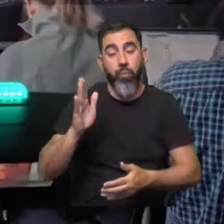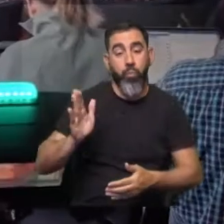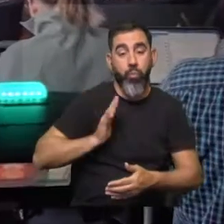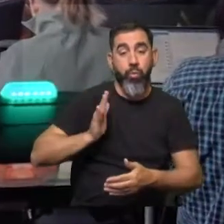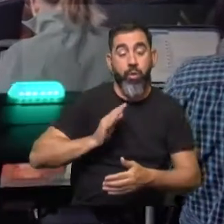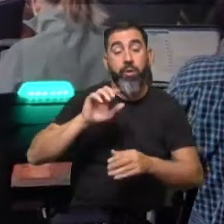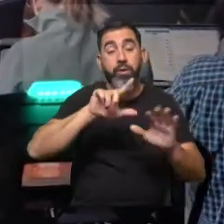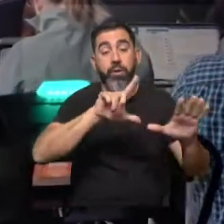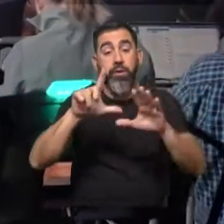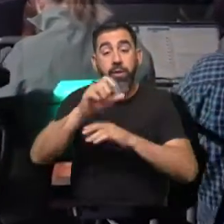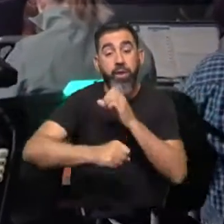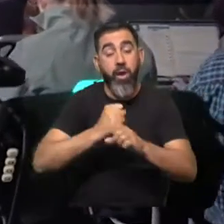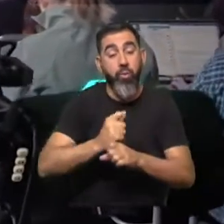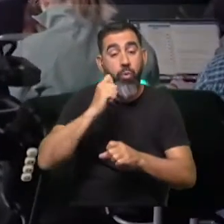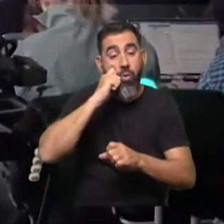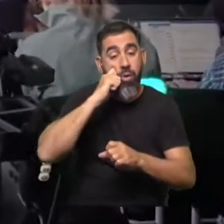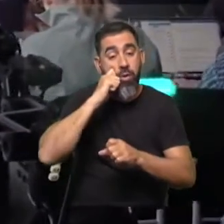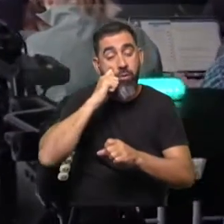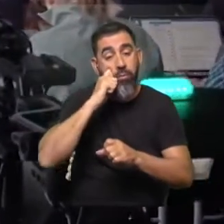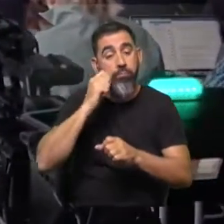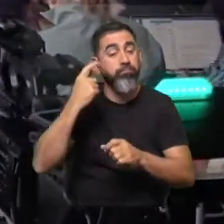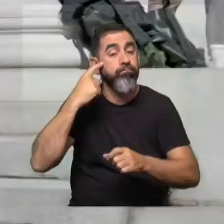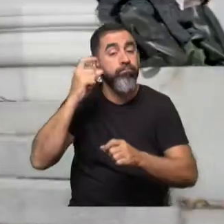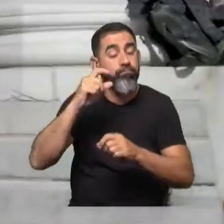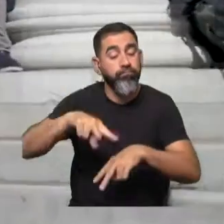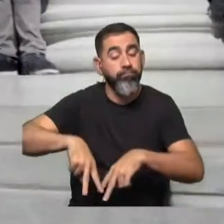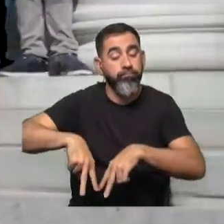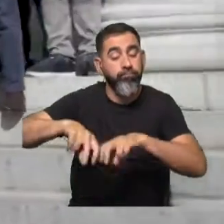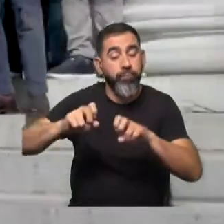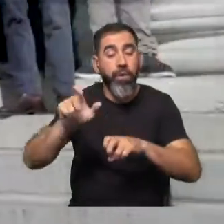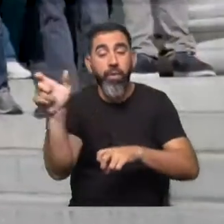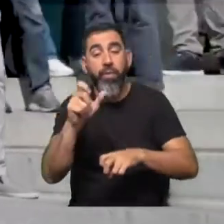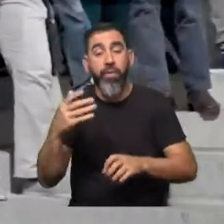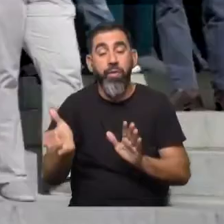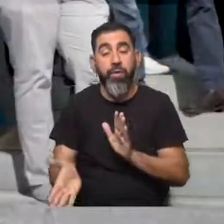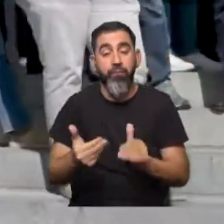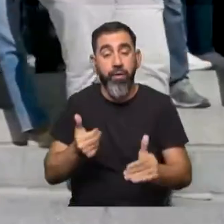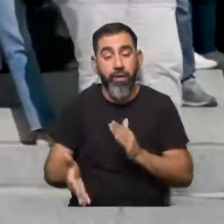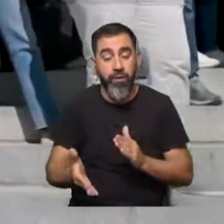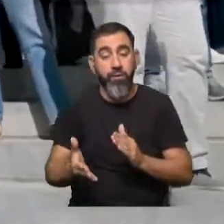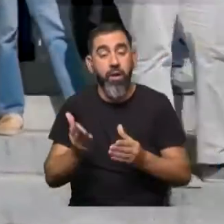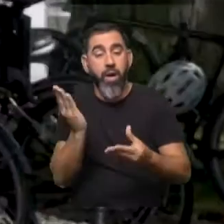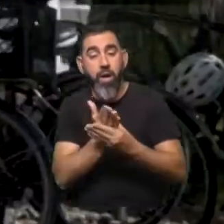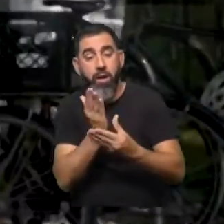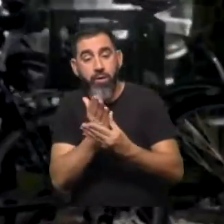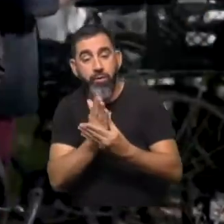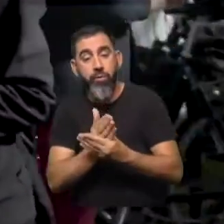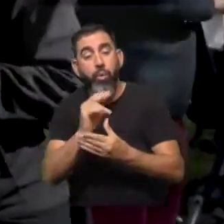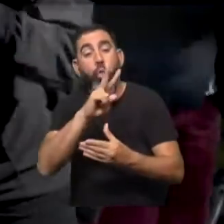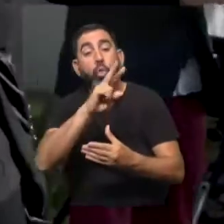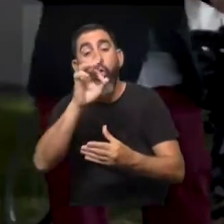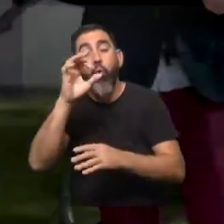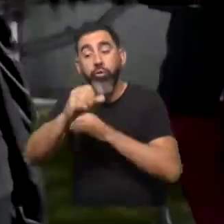de 77 años, es precursora en el análisis de la brecha de género. Recopilando archivos y datos de más de